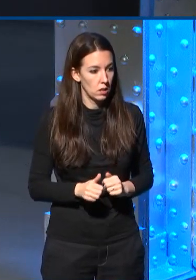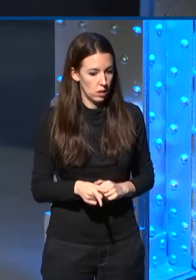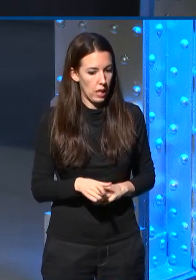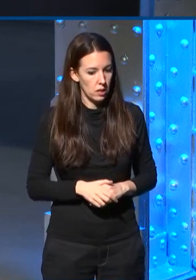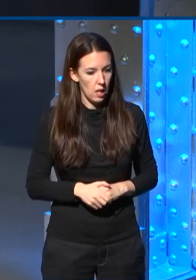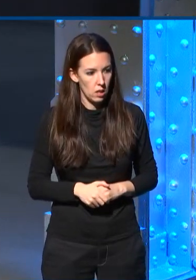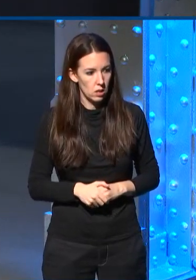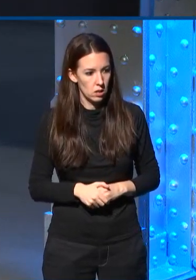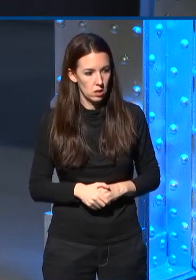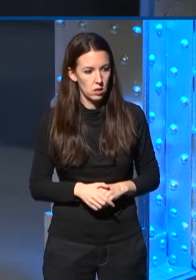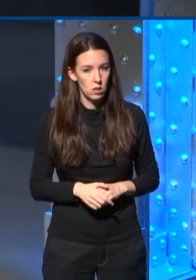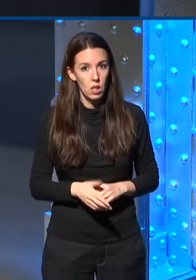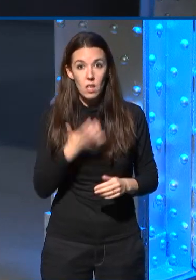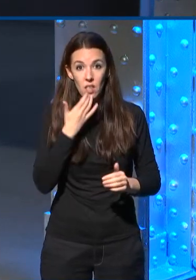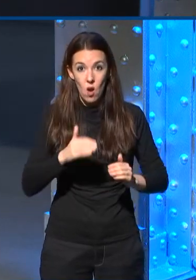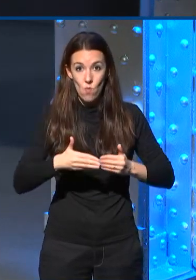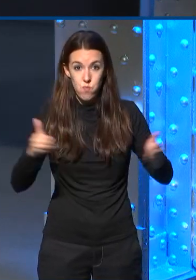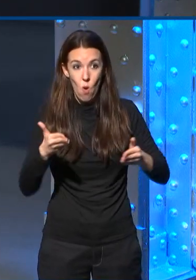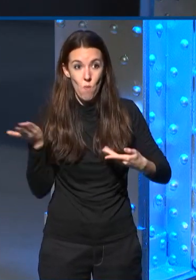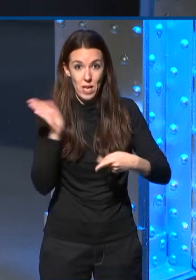Bueno, pues mientras arranca la presentación,